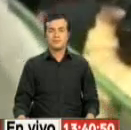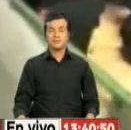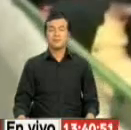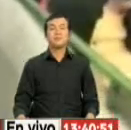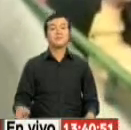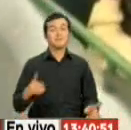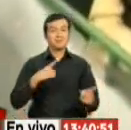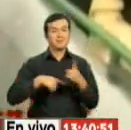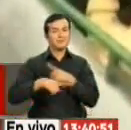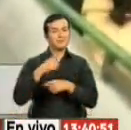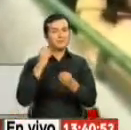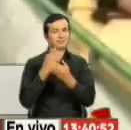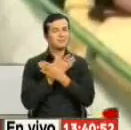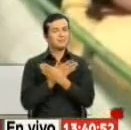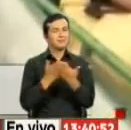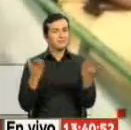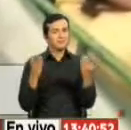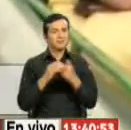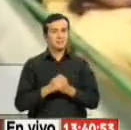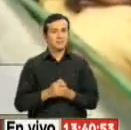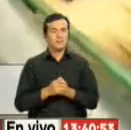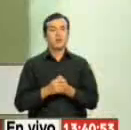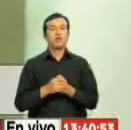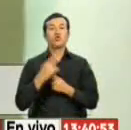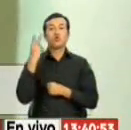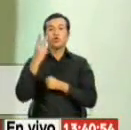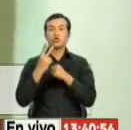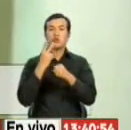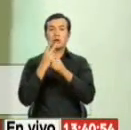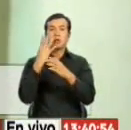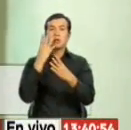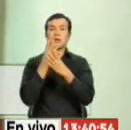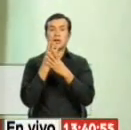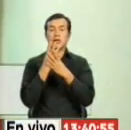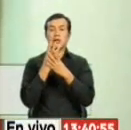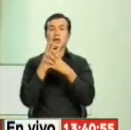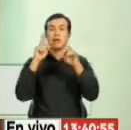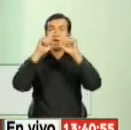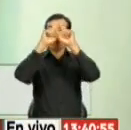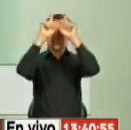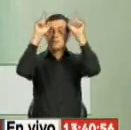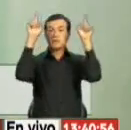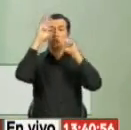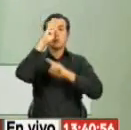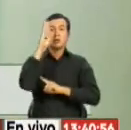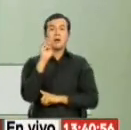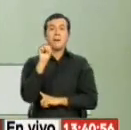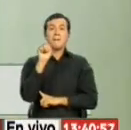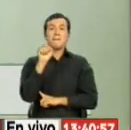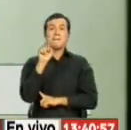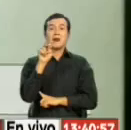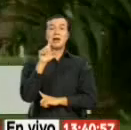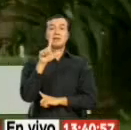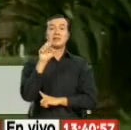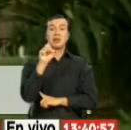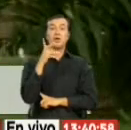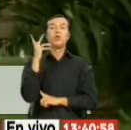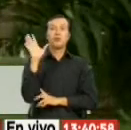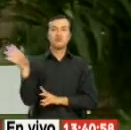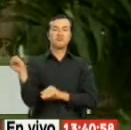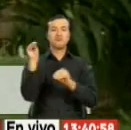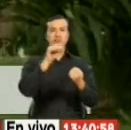más adelante en telediario luego de pasar dos años en la cárcel el empresario brasileño marcelo odebrecht fue